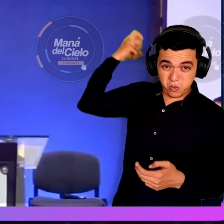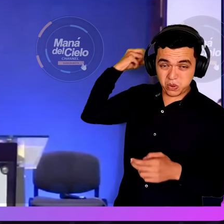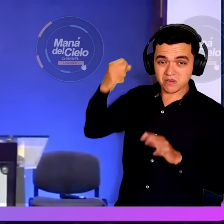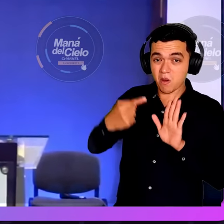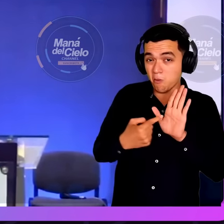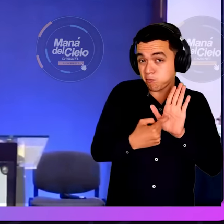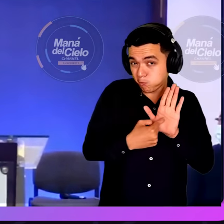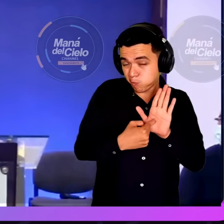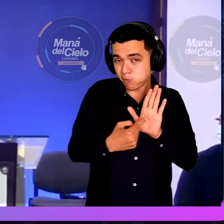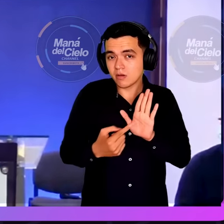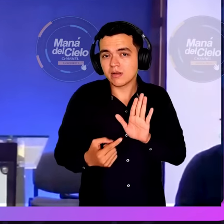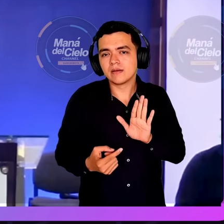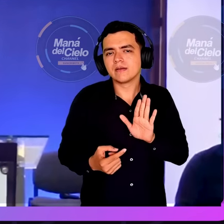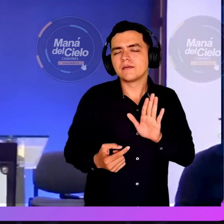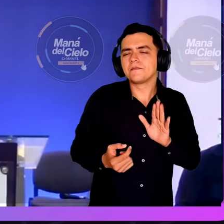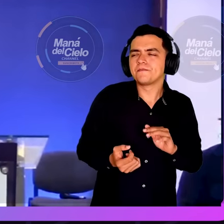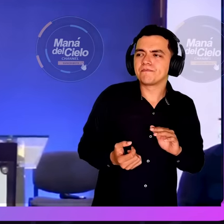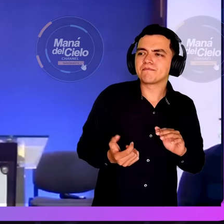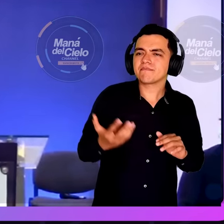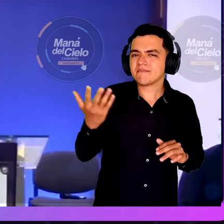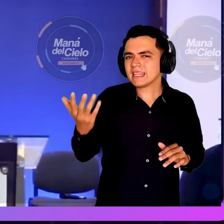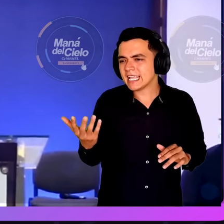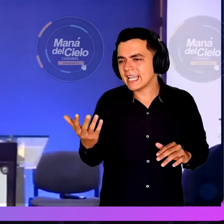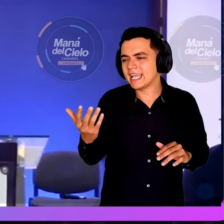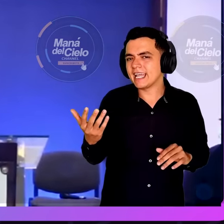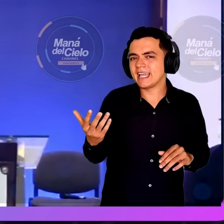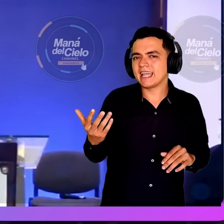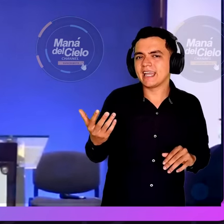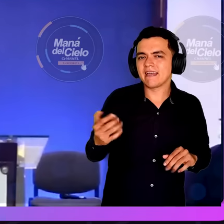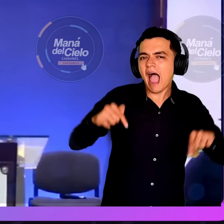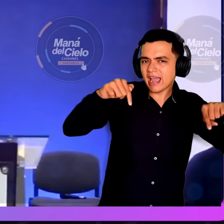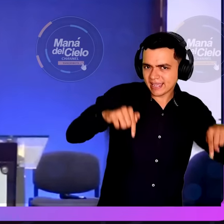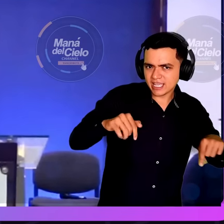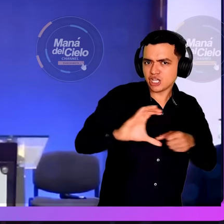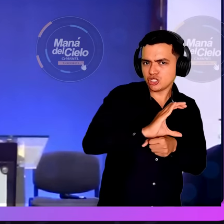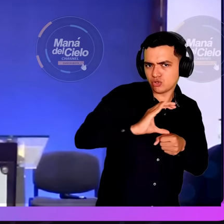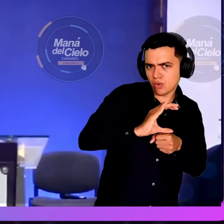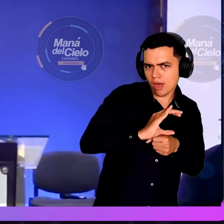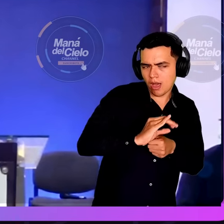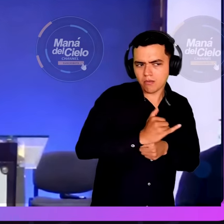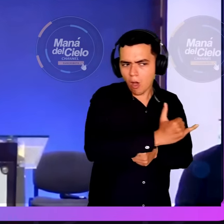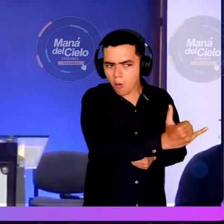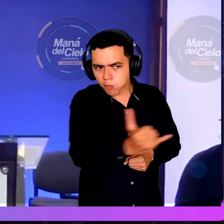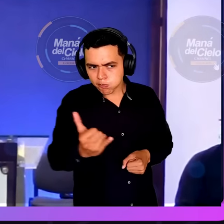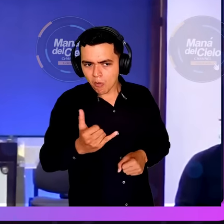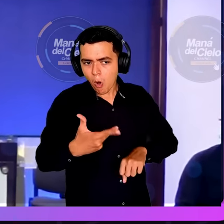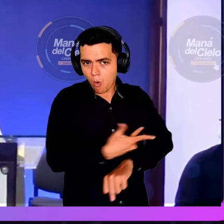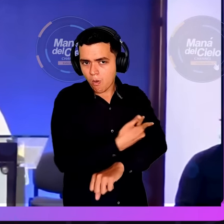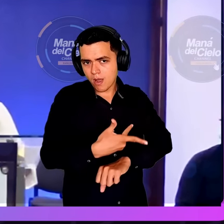y sabe que en los tiempos antiguos, usted sabe que la Biblia habla mucho, David, el rey,